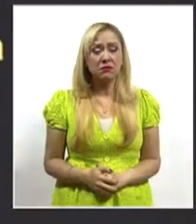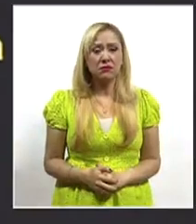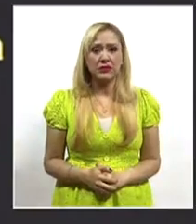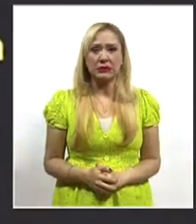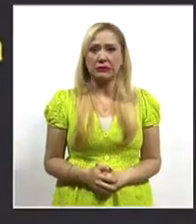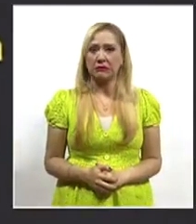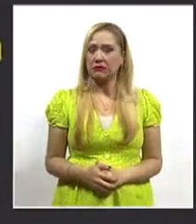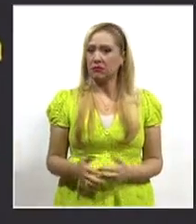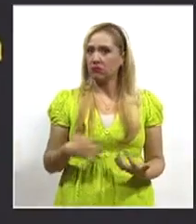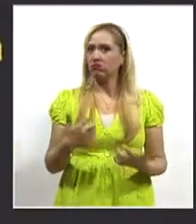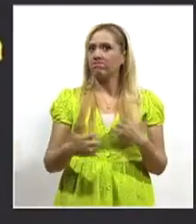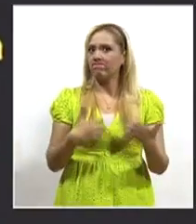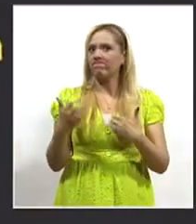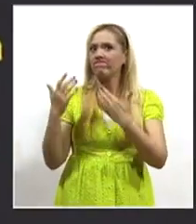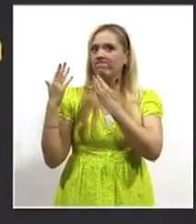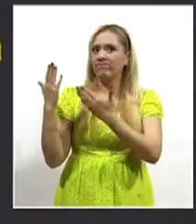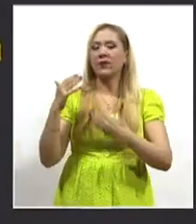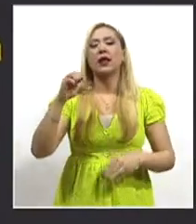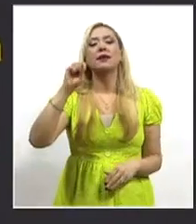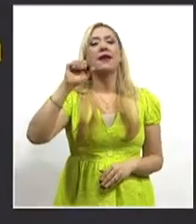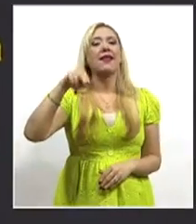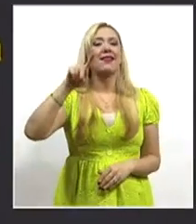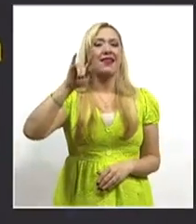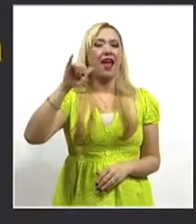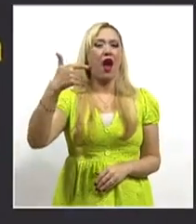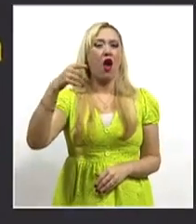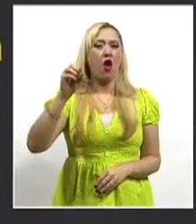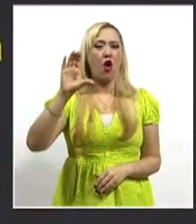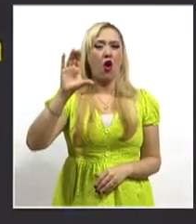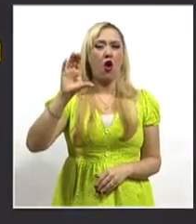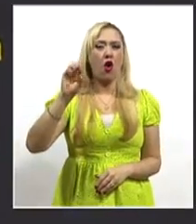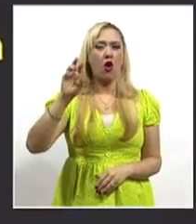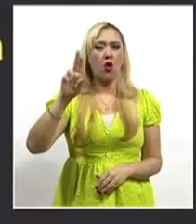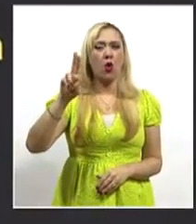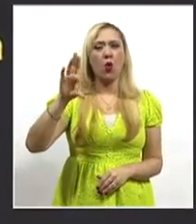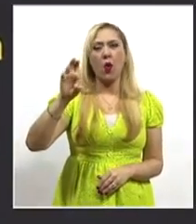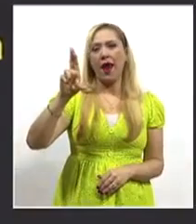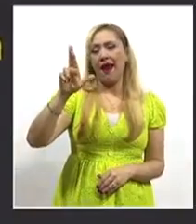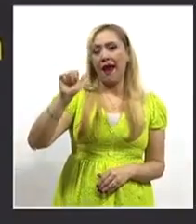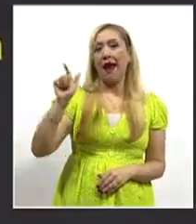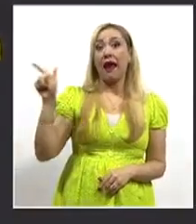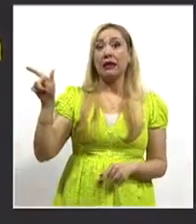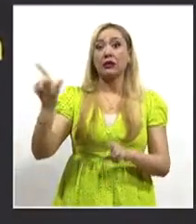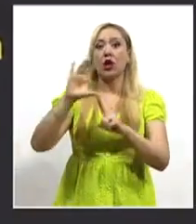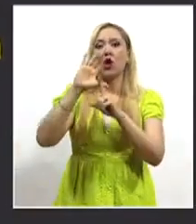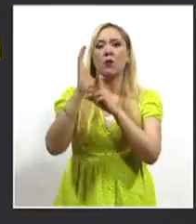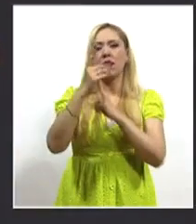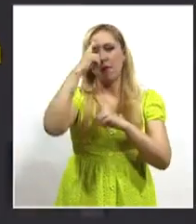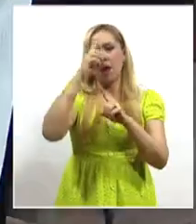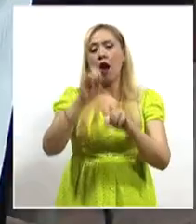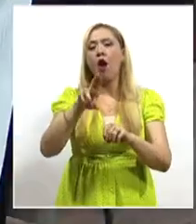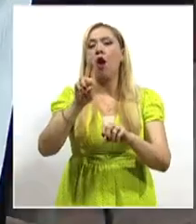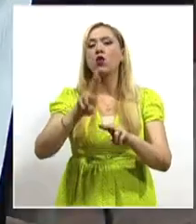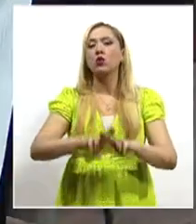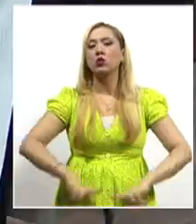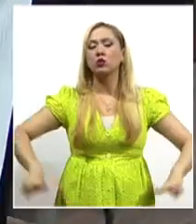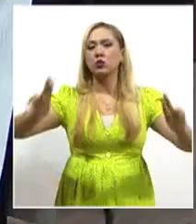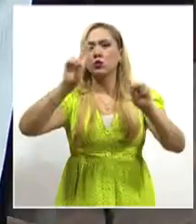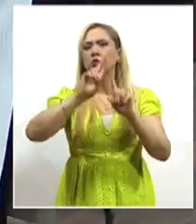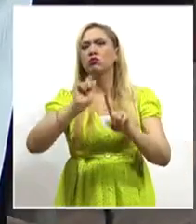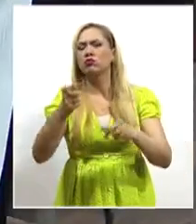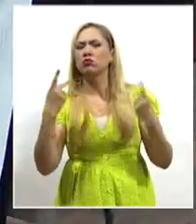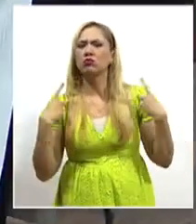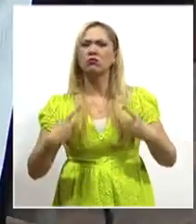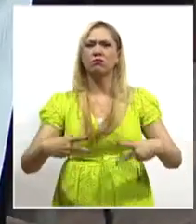remota participó Santiago Corcuera, quien durante muchos años fue integrante del Comité contra la Desaparición Forzada de Naciones Unidas. Él lanzó un